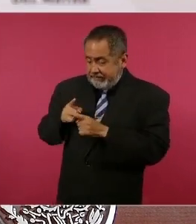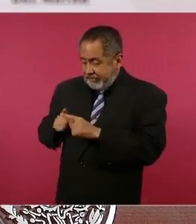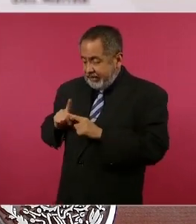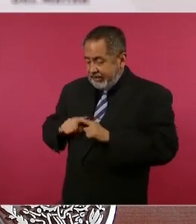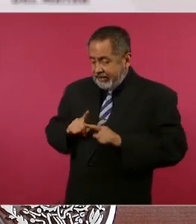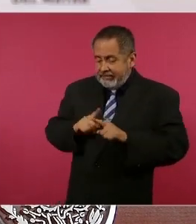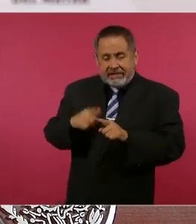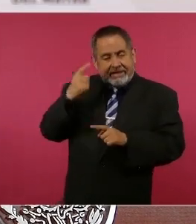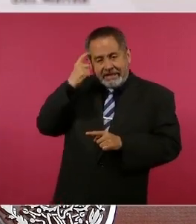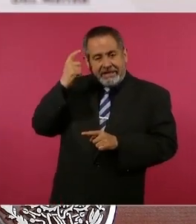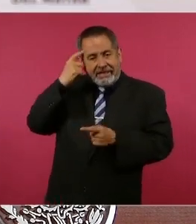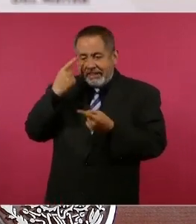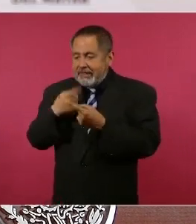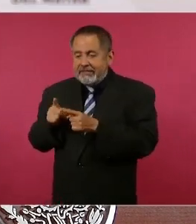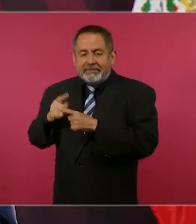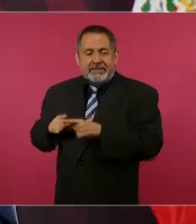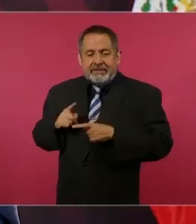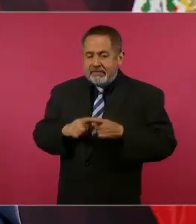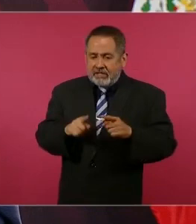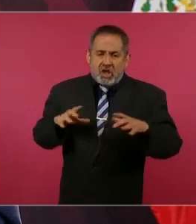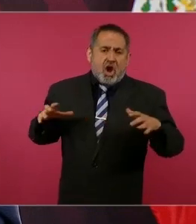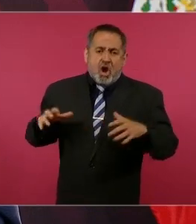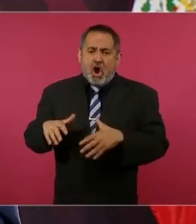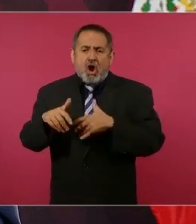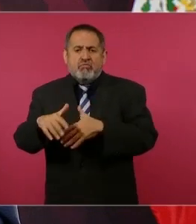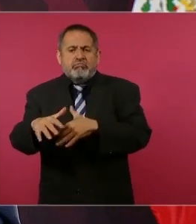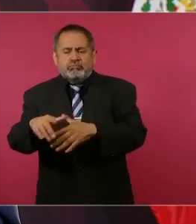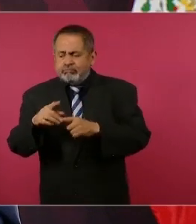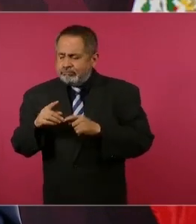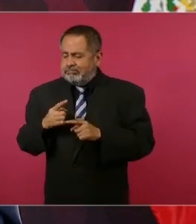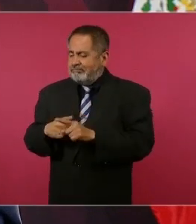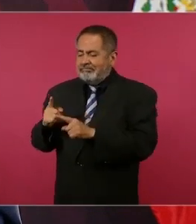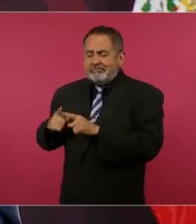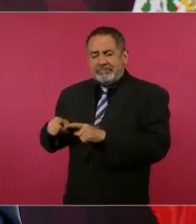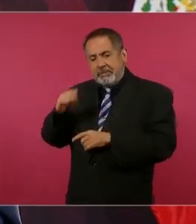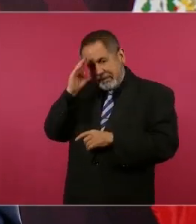gente con distintas maneras de pensar,